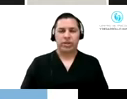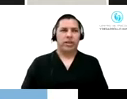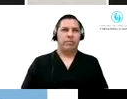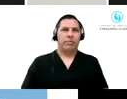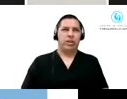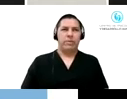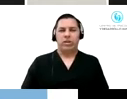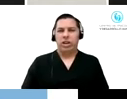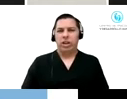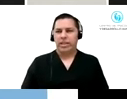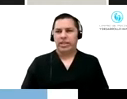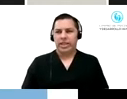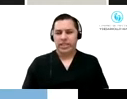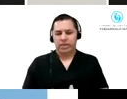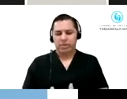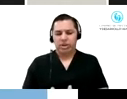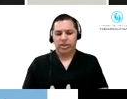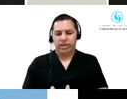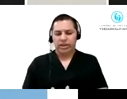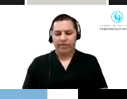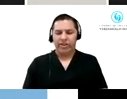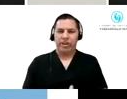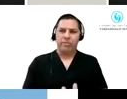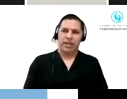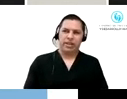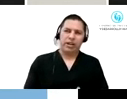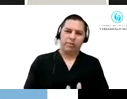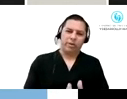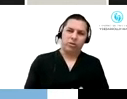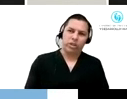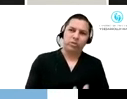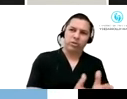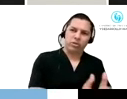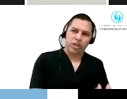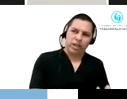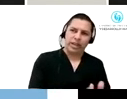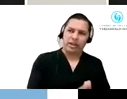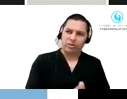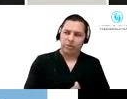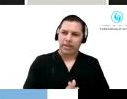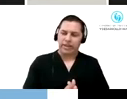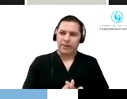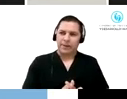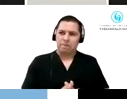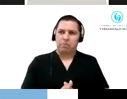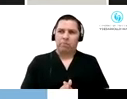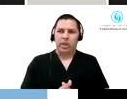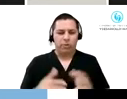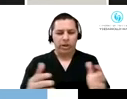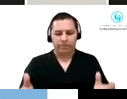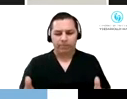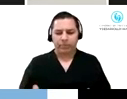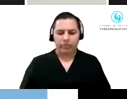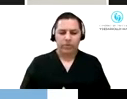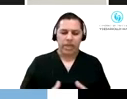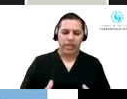hijos. Pero también hay una violencia que se llama violencia filio-parental, cuando los hijos son los que agreden a los padres. Y